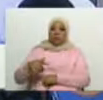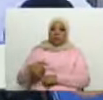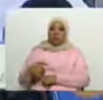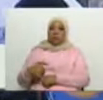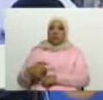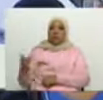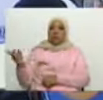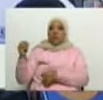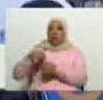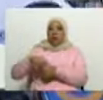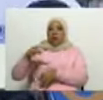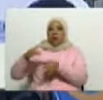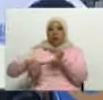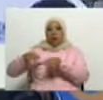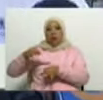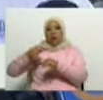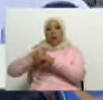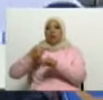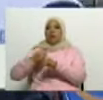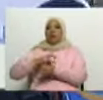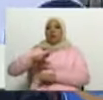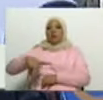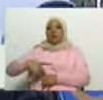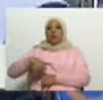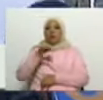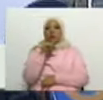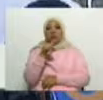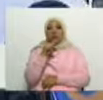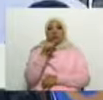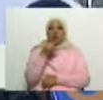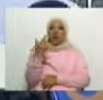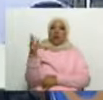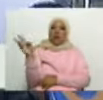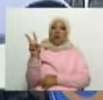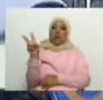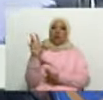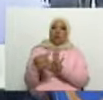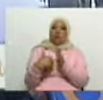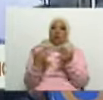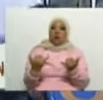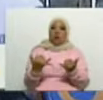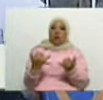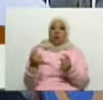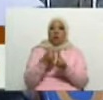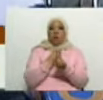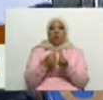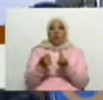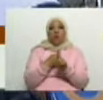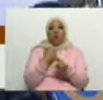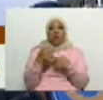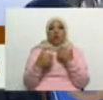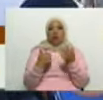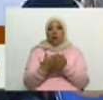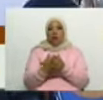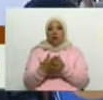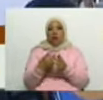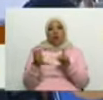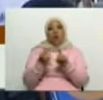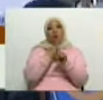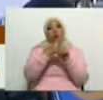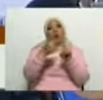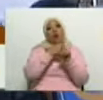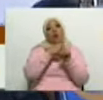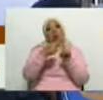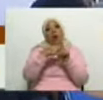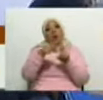medio de cualquier circunstancia, que siempre haya podido tener cualquier mujer en la batalla por la vida, en la lucha contra el cáncer de mama.